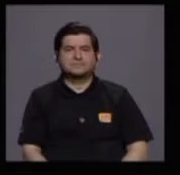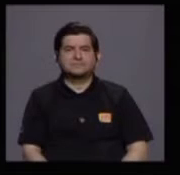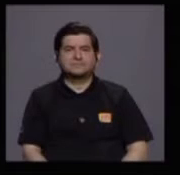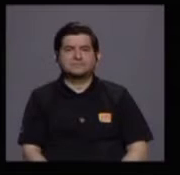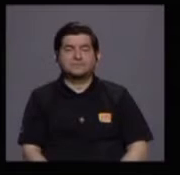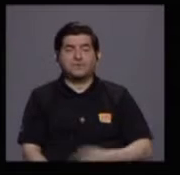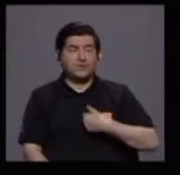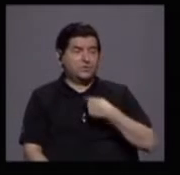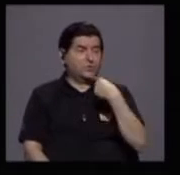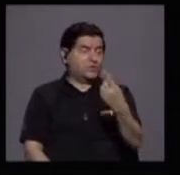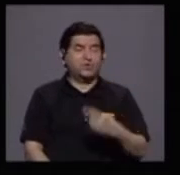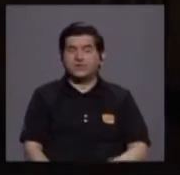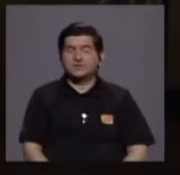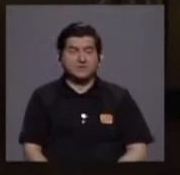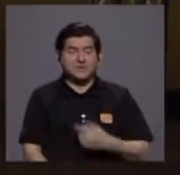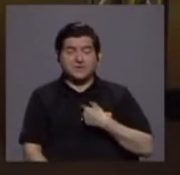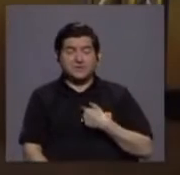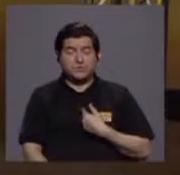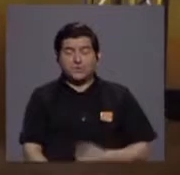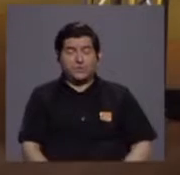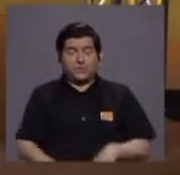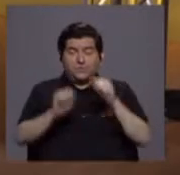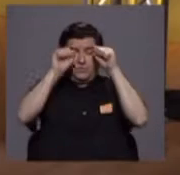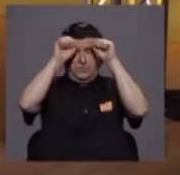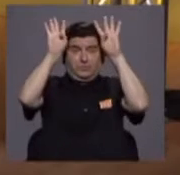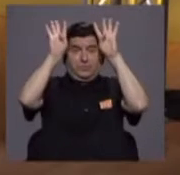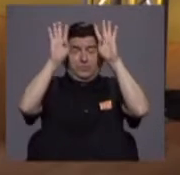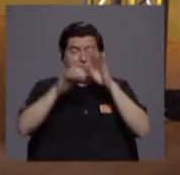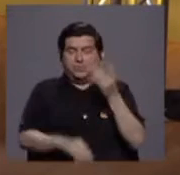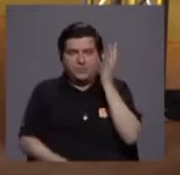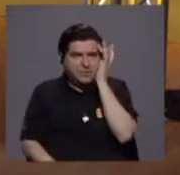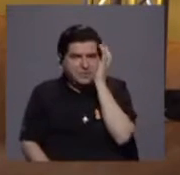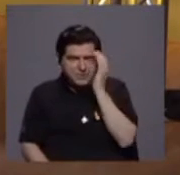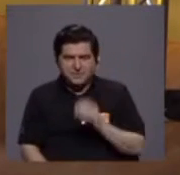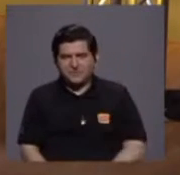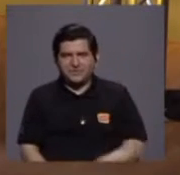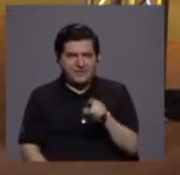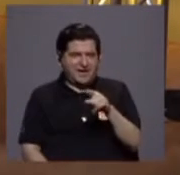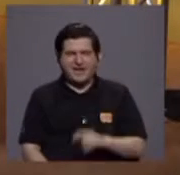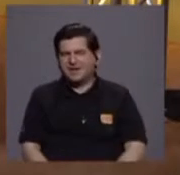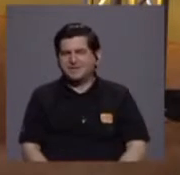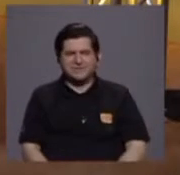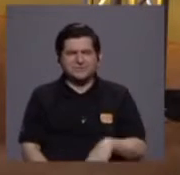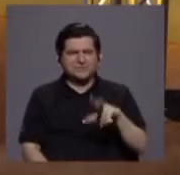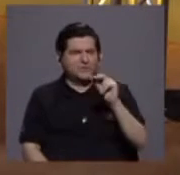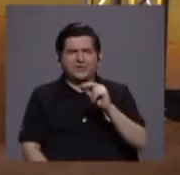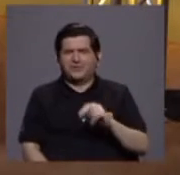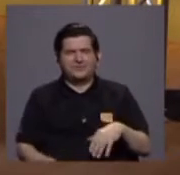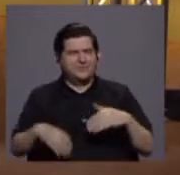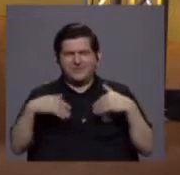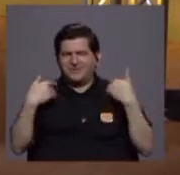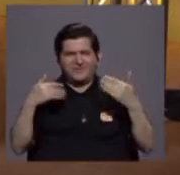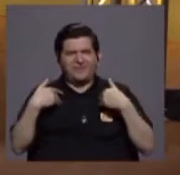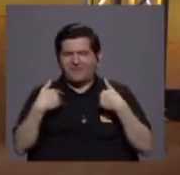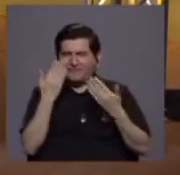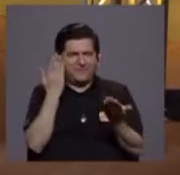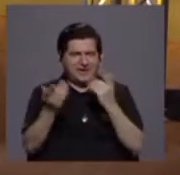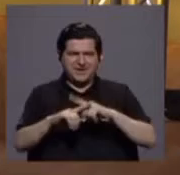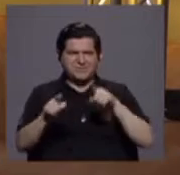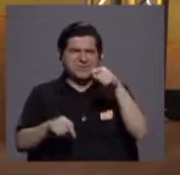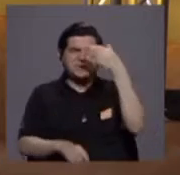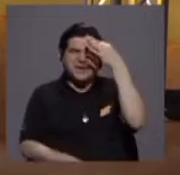Yo no voy a decir que se me cae el pelo de preocuparme, porque sería una metáfora poco feliz, pero ¿qué piensa usted, don